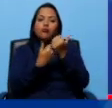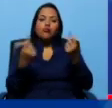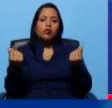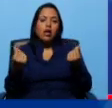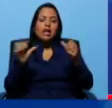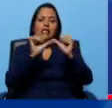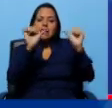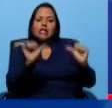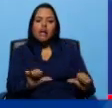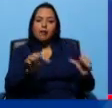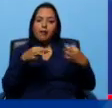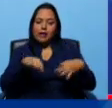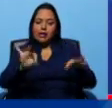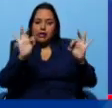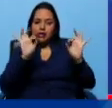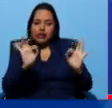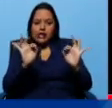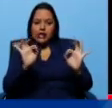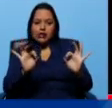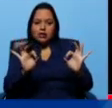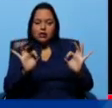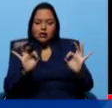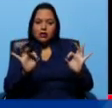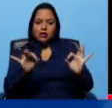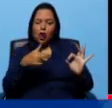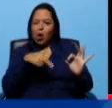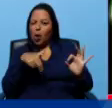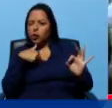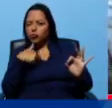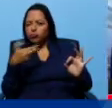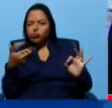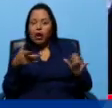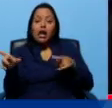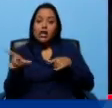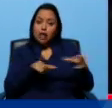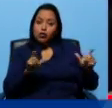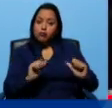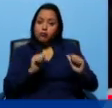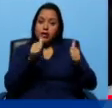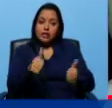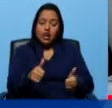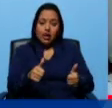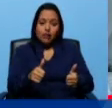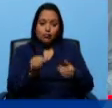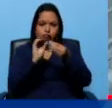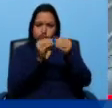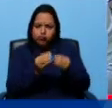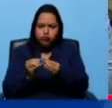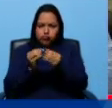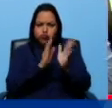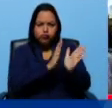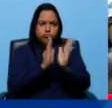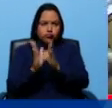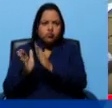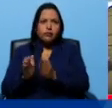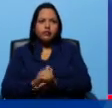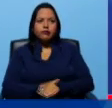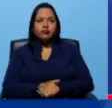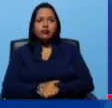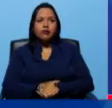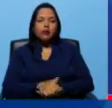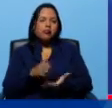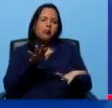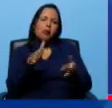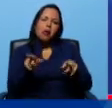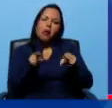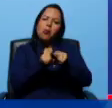un sistema especial que estamos nosotros ya listos para lanzar, que hemos diseñado, que se parece